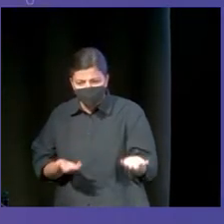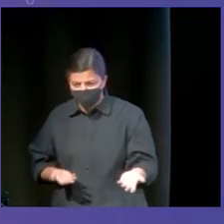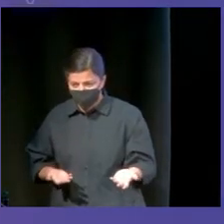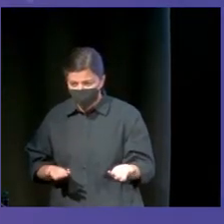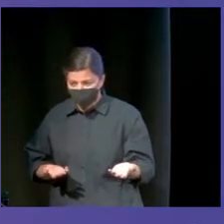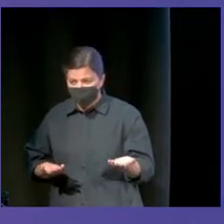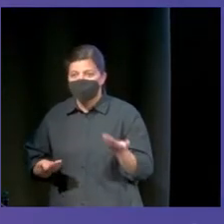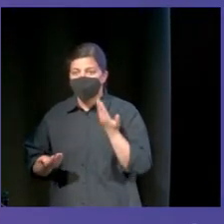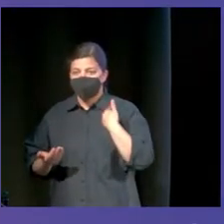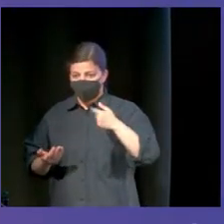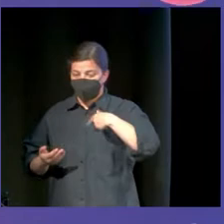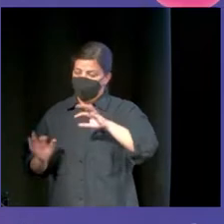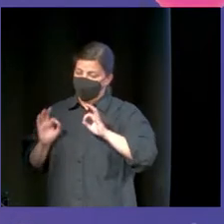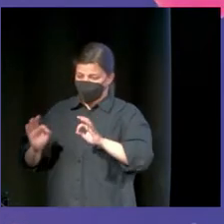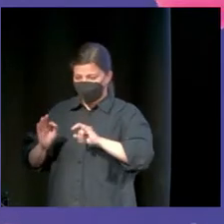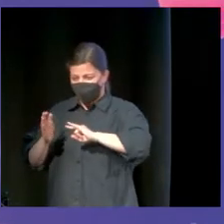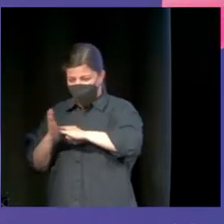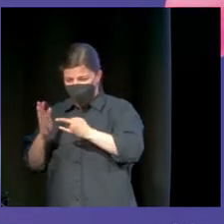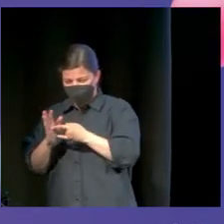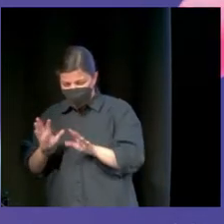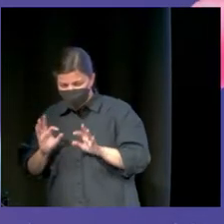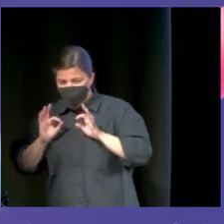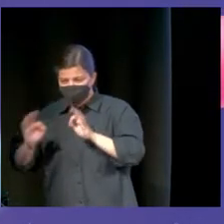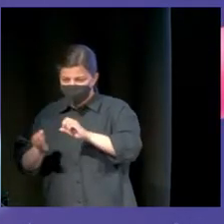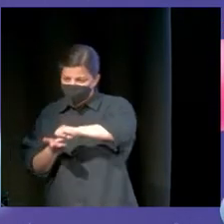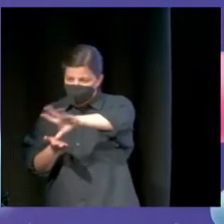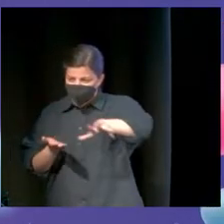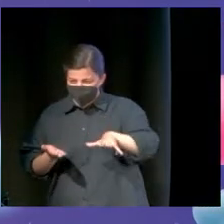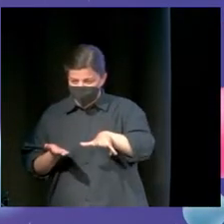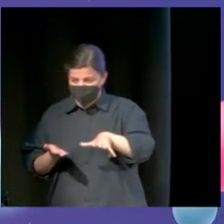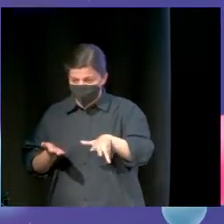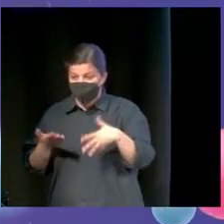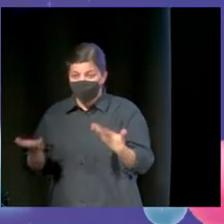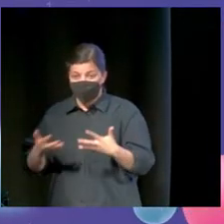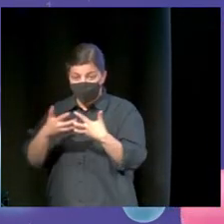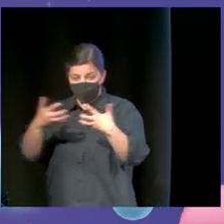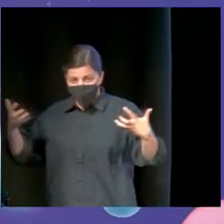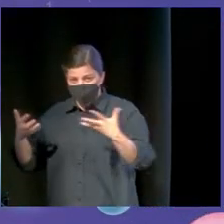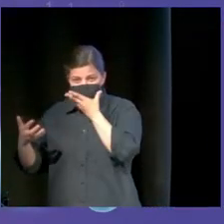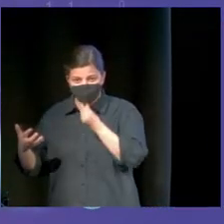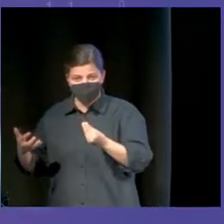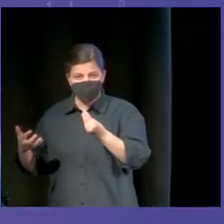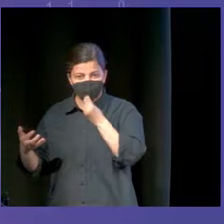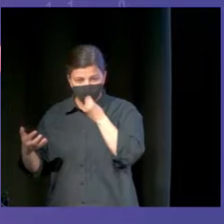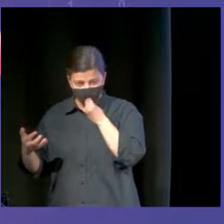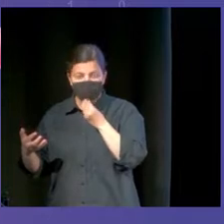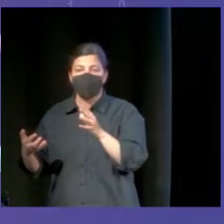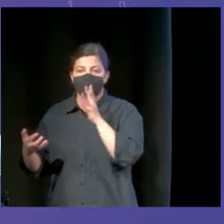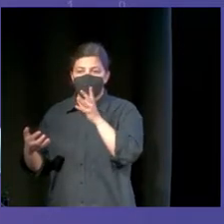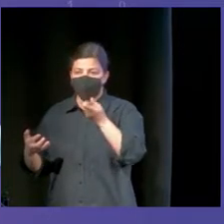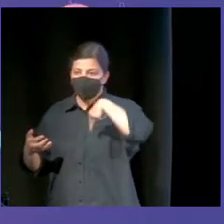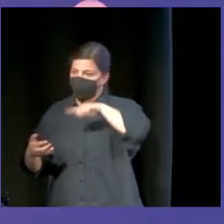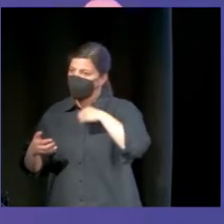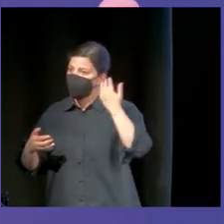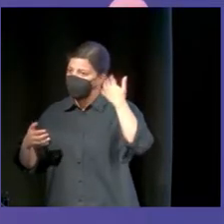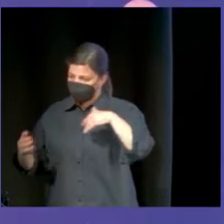estamos yendo a arquitecturas completamente descentralizadas y hay una frase súper bonita cuando porque estamos en plena